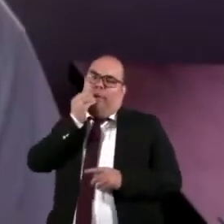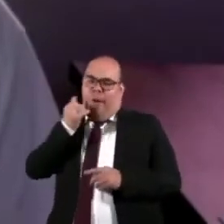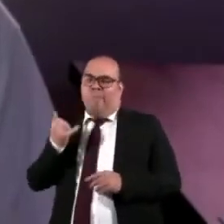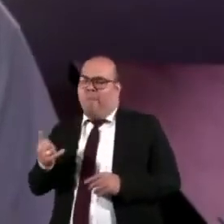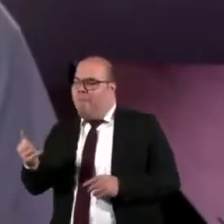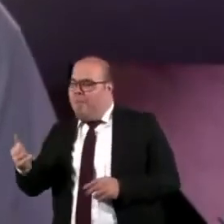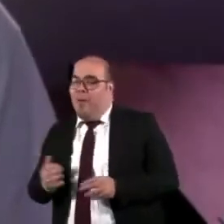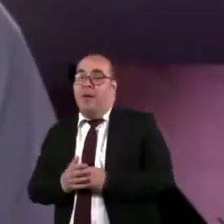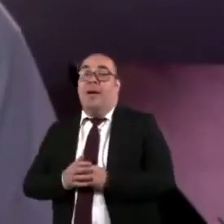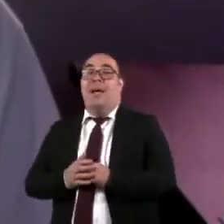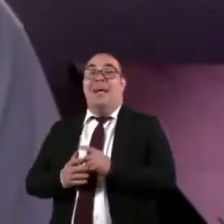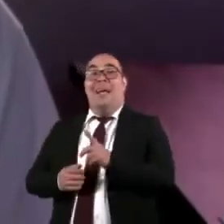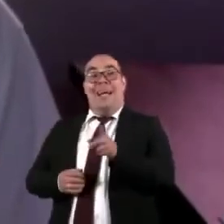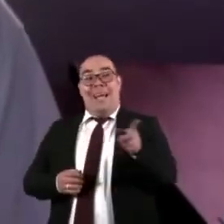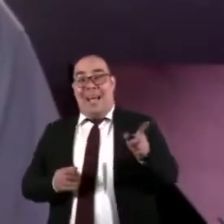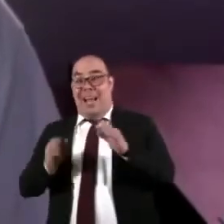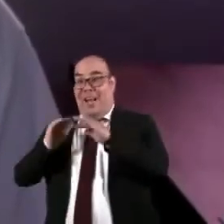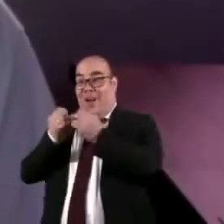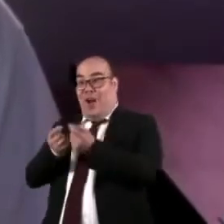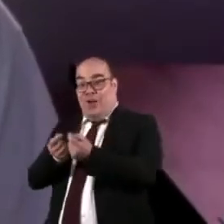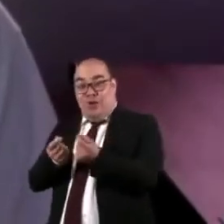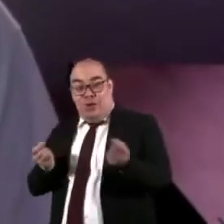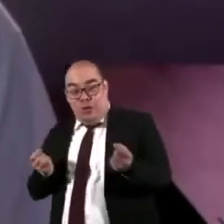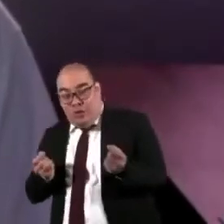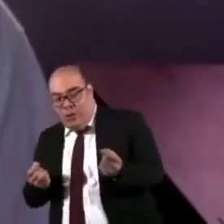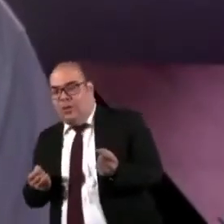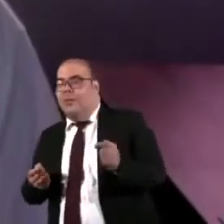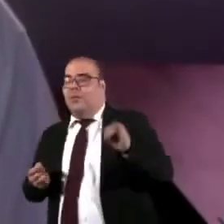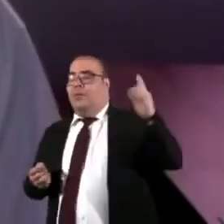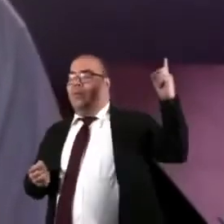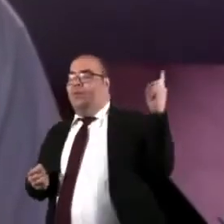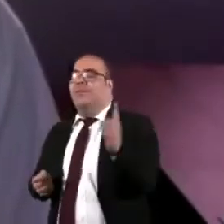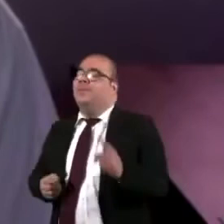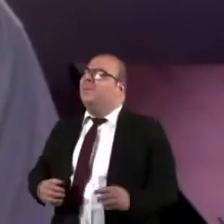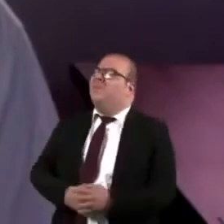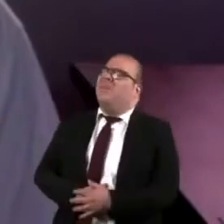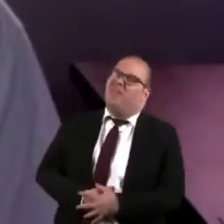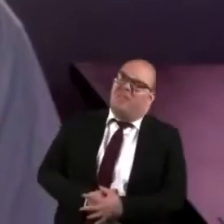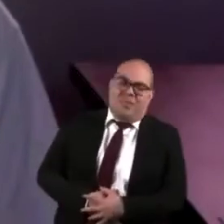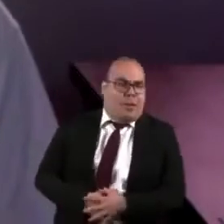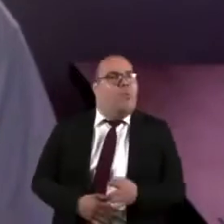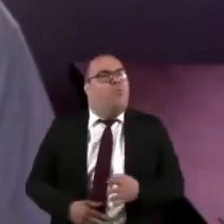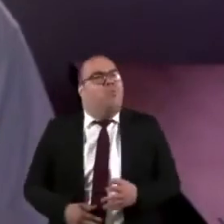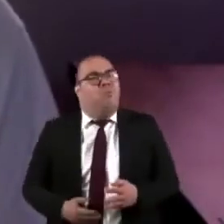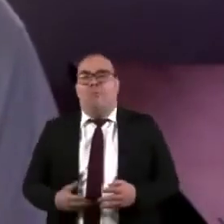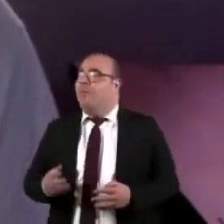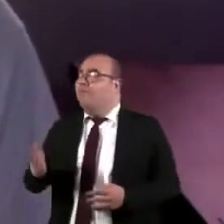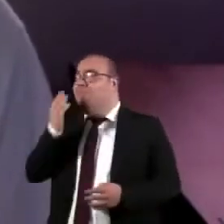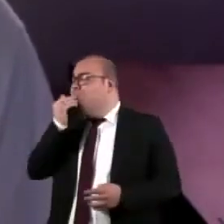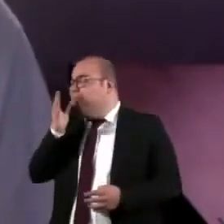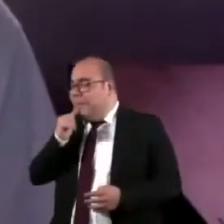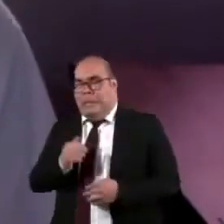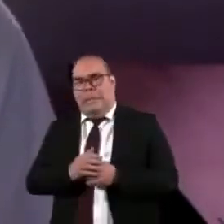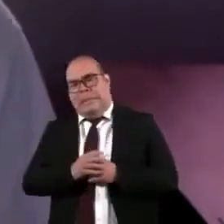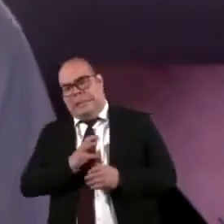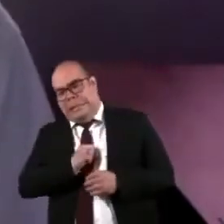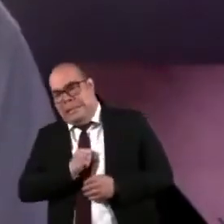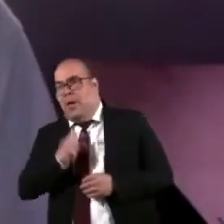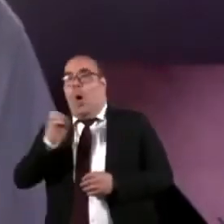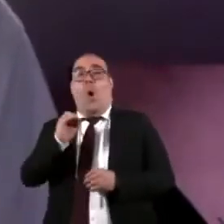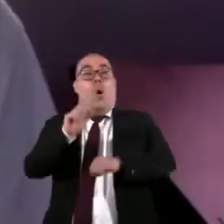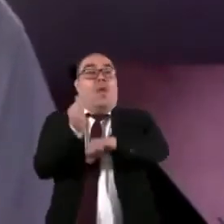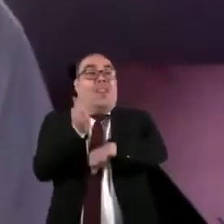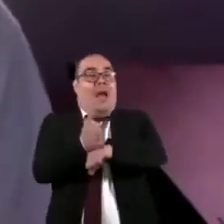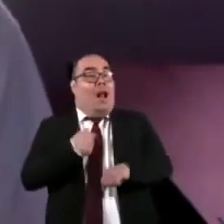veía compañeros que le llegaban sin desayunar, o iba a sus casas uno a hacer tareas y encontraba que no tenían para el